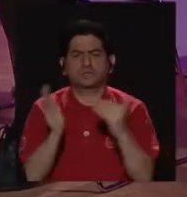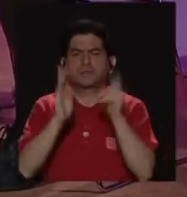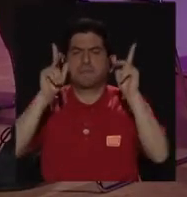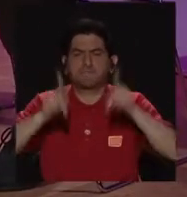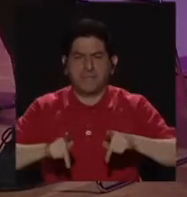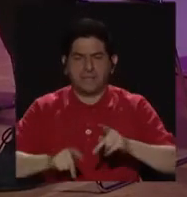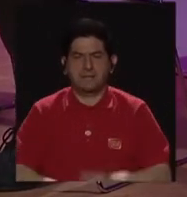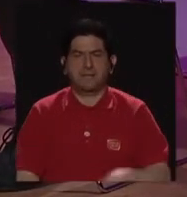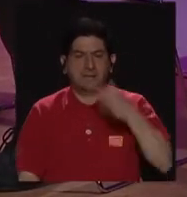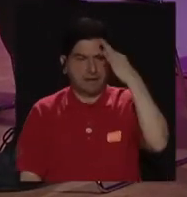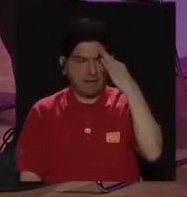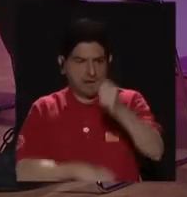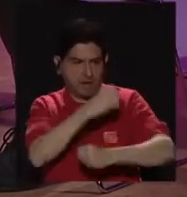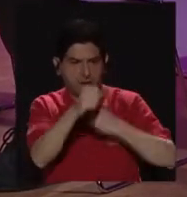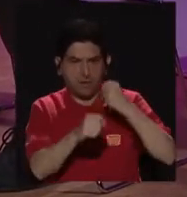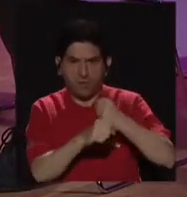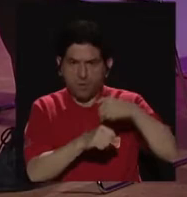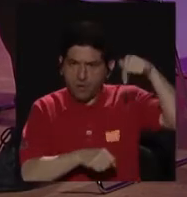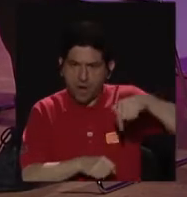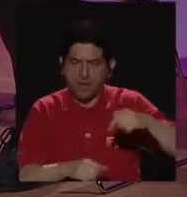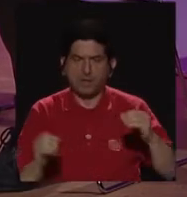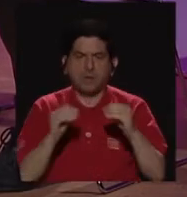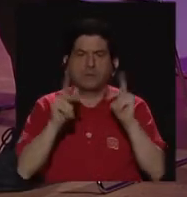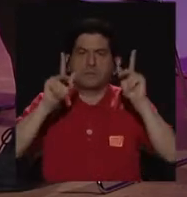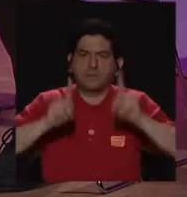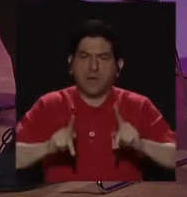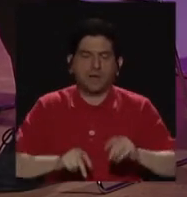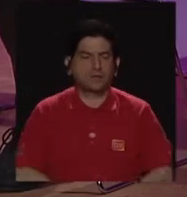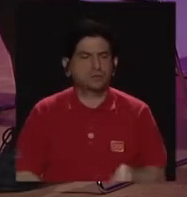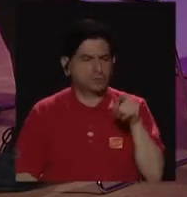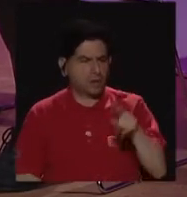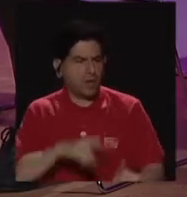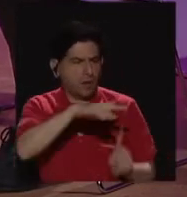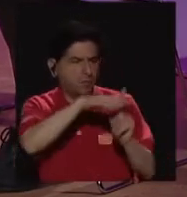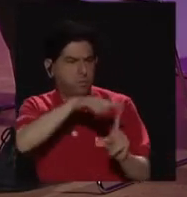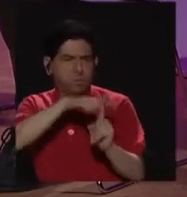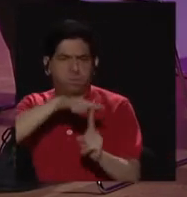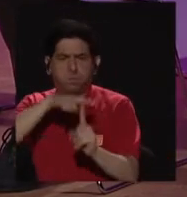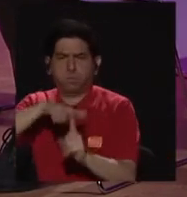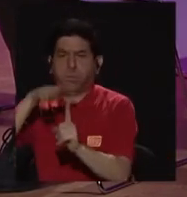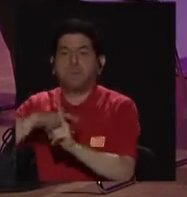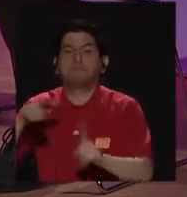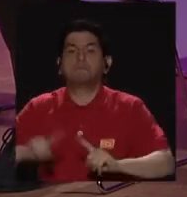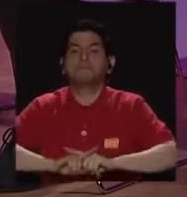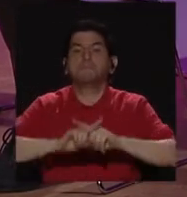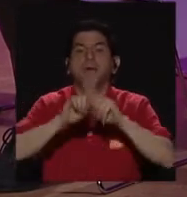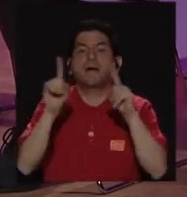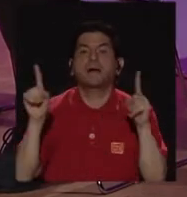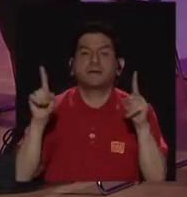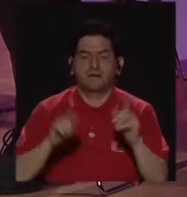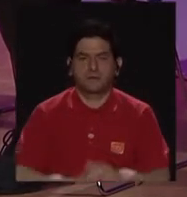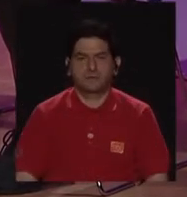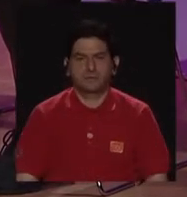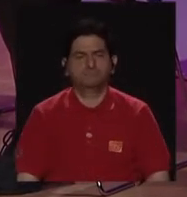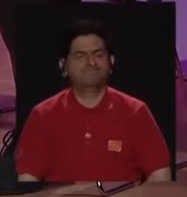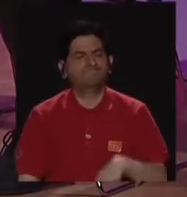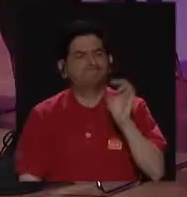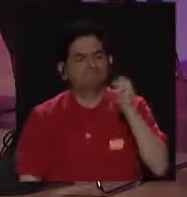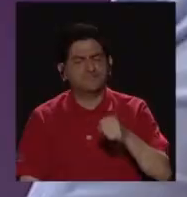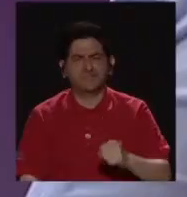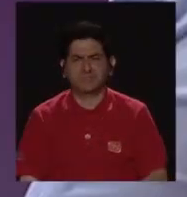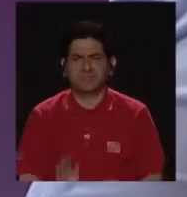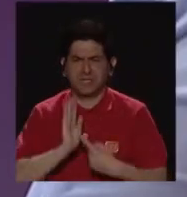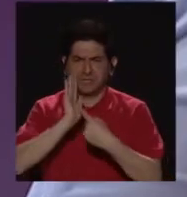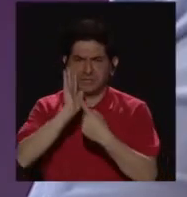yo creo que es uno de los años en donde más personas se han llegado a visibilizar y demás pero si bien es cierto se